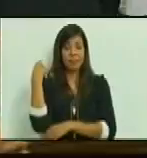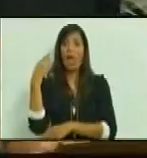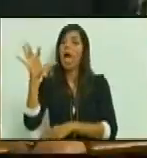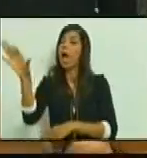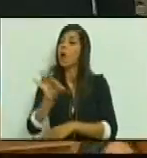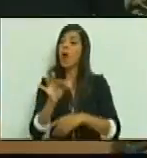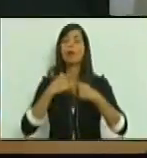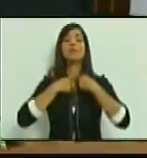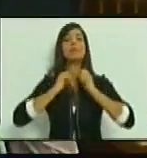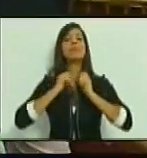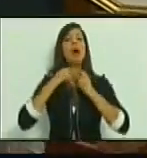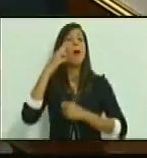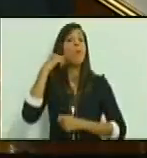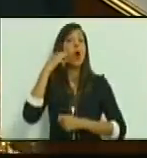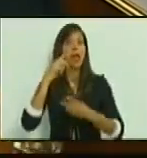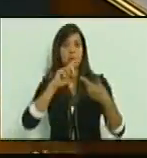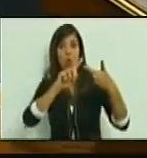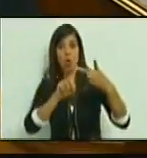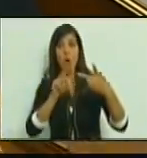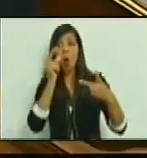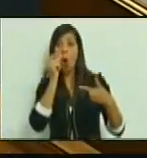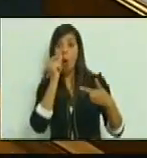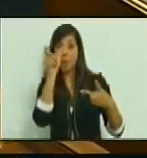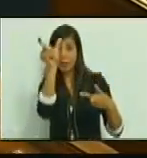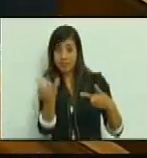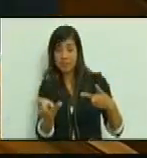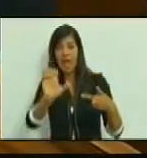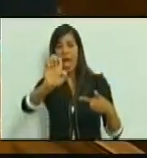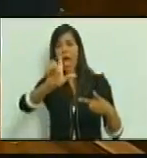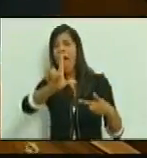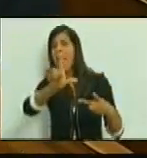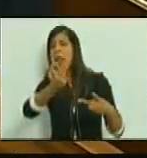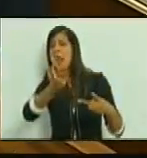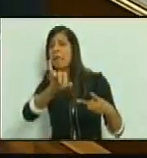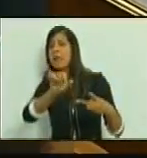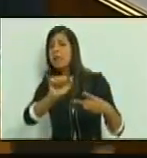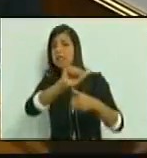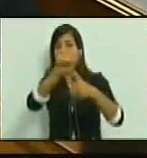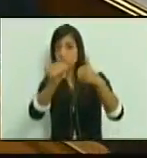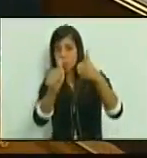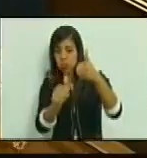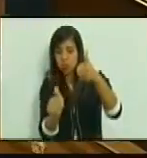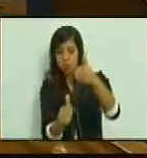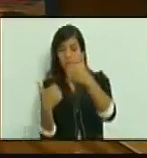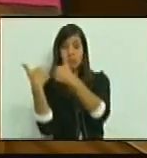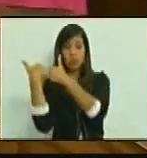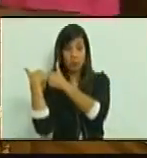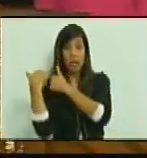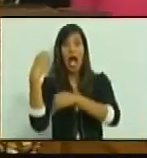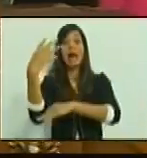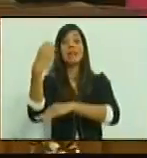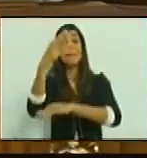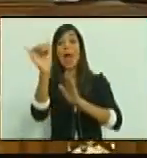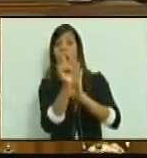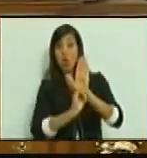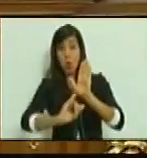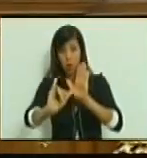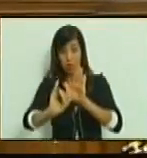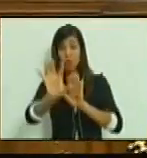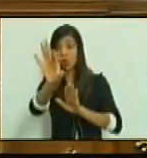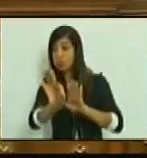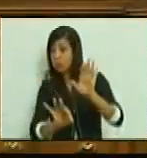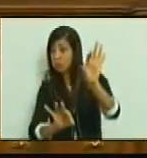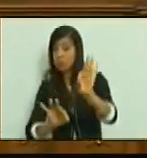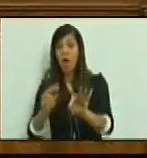Aristóbulo Isturiz Almeida y Elvis Amoroso como primer y segundo vicepresidente de la Asamblea Nacional Constituyente,